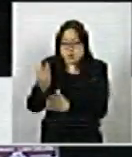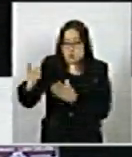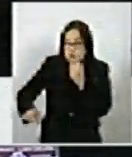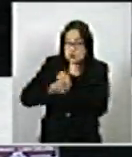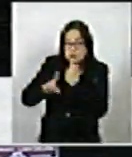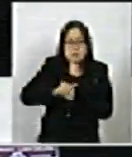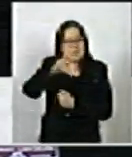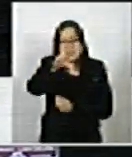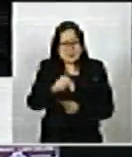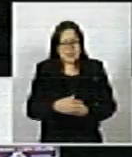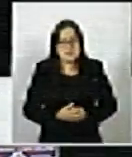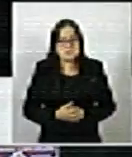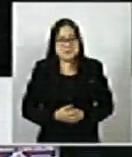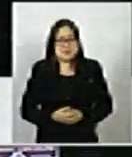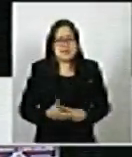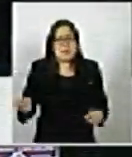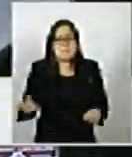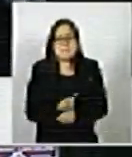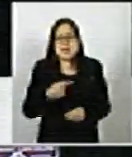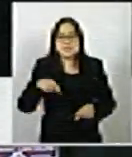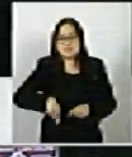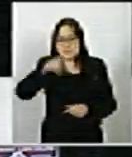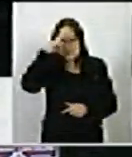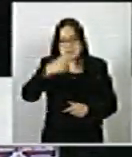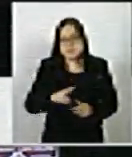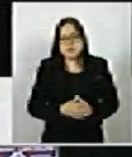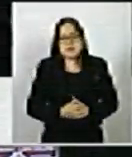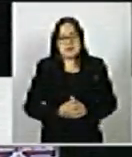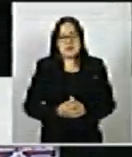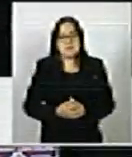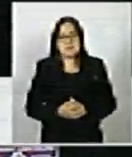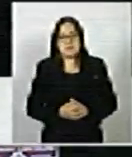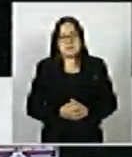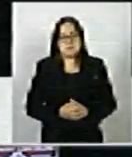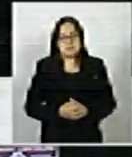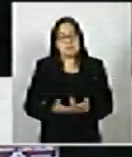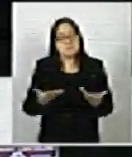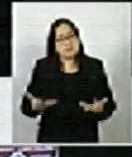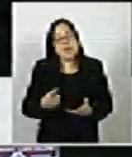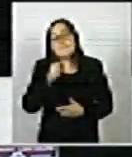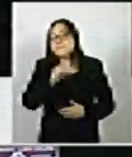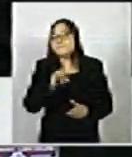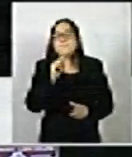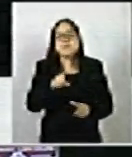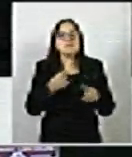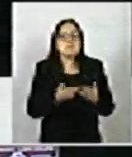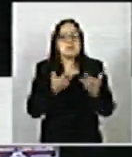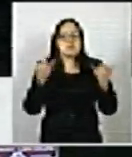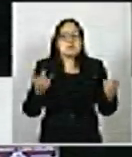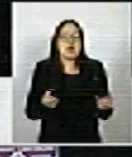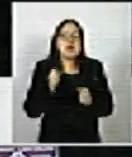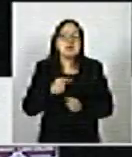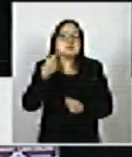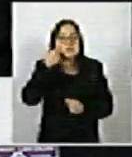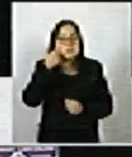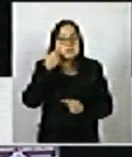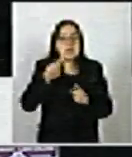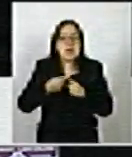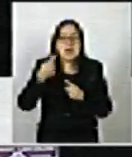entonces qué pasó en este país miren es la crónica de una renuncia